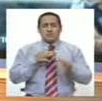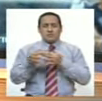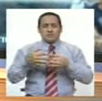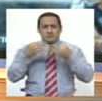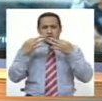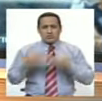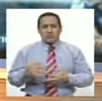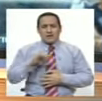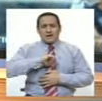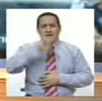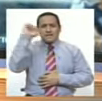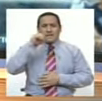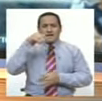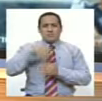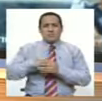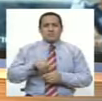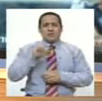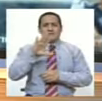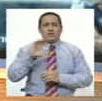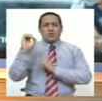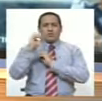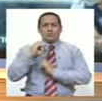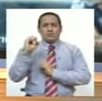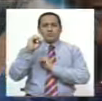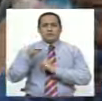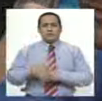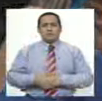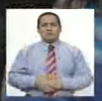que le ganarán las elecciones del próximo 5 de octubre.